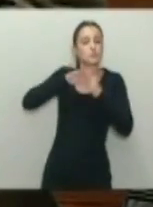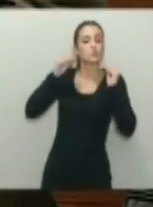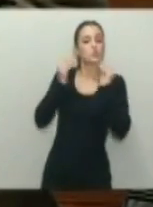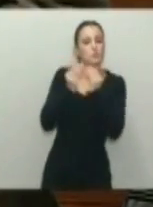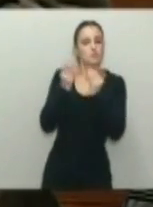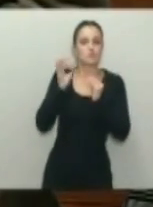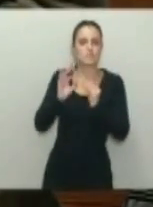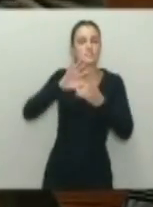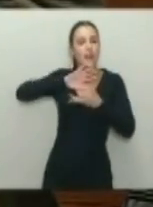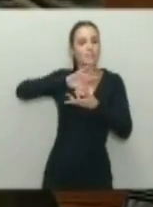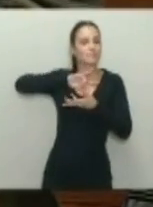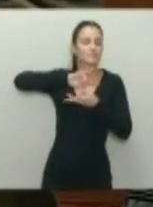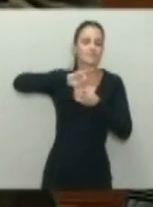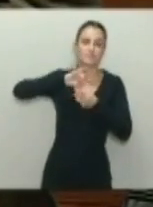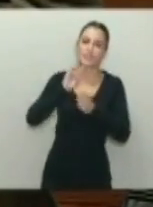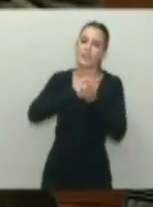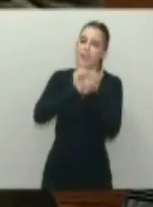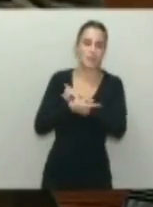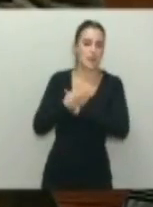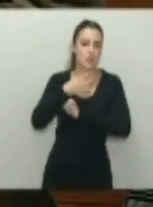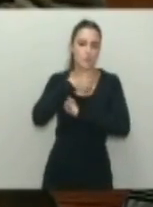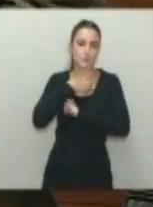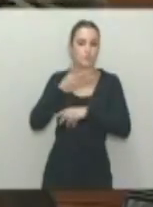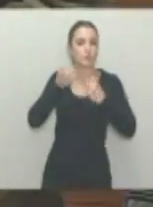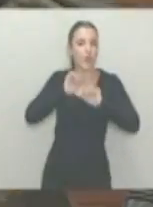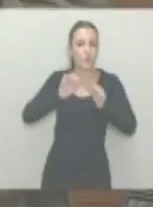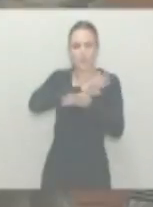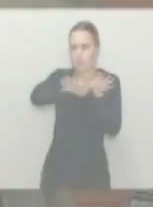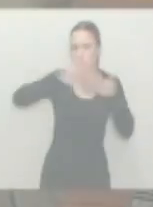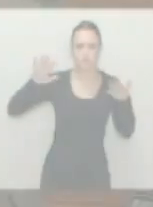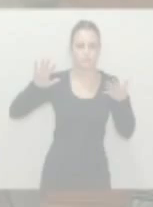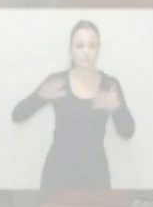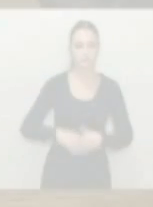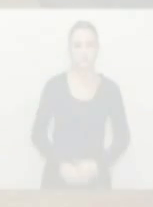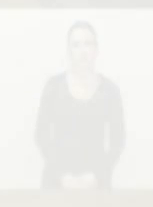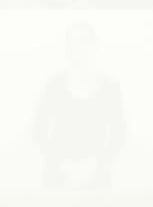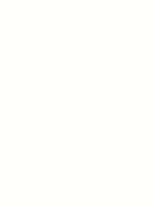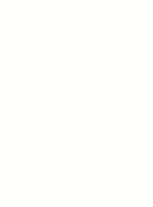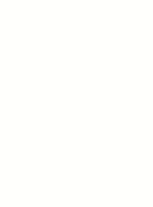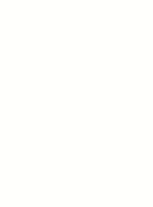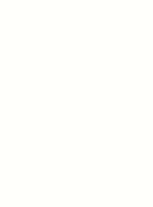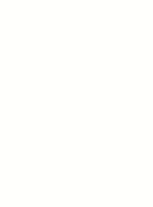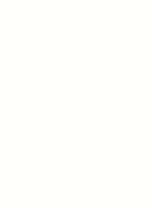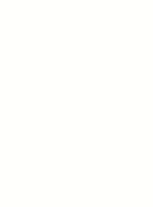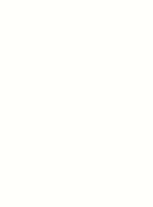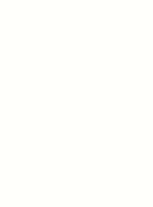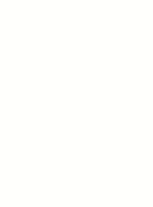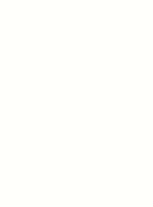ser corregida, ya digo, por mucho que se corra de aquí a final de año. Muchas gracias. Gracias, señor Prendes.